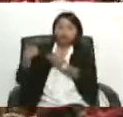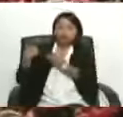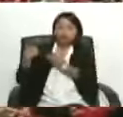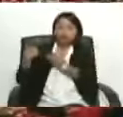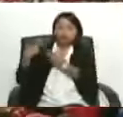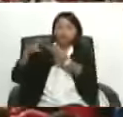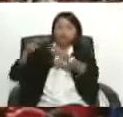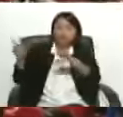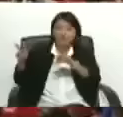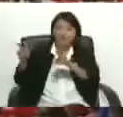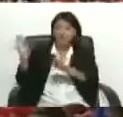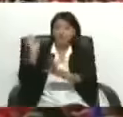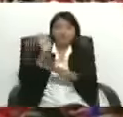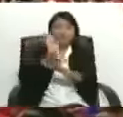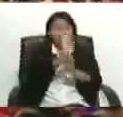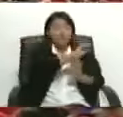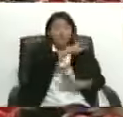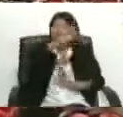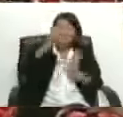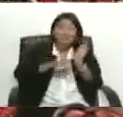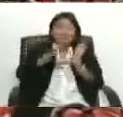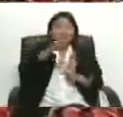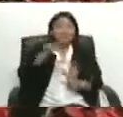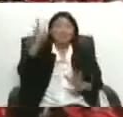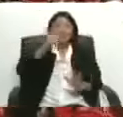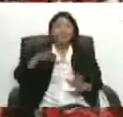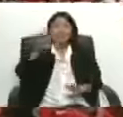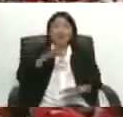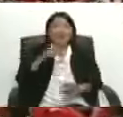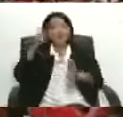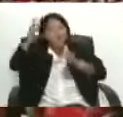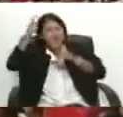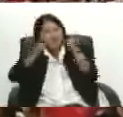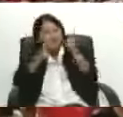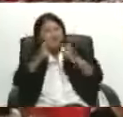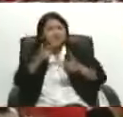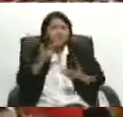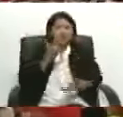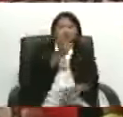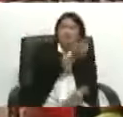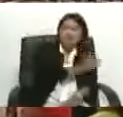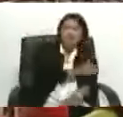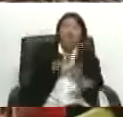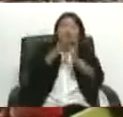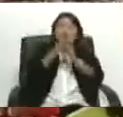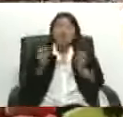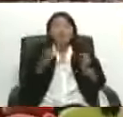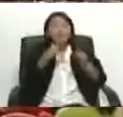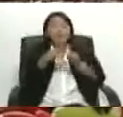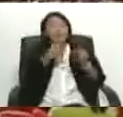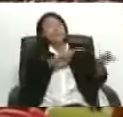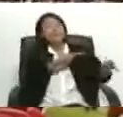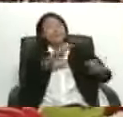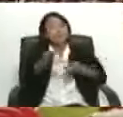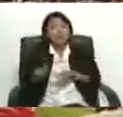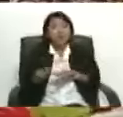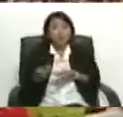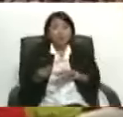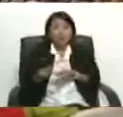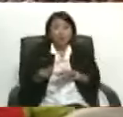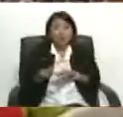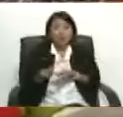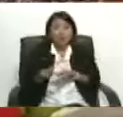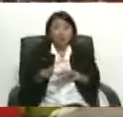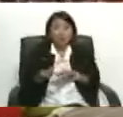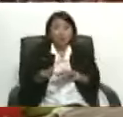chavistas, sino de todos los venezolanos y las venezolanas. Y le hace una invitación a todos los venezolanos y venezolanas a defender